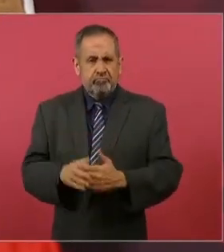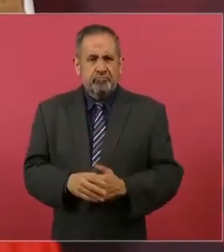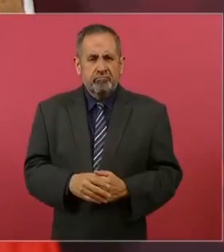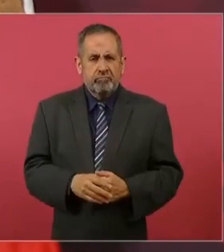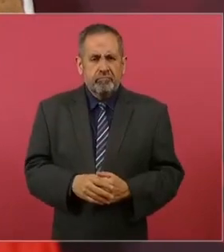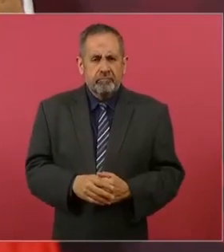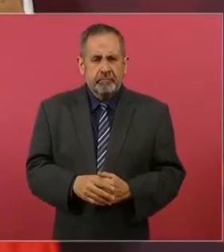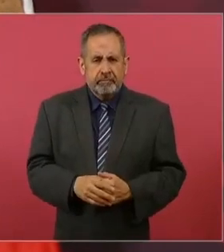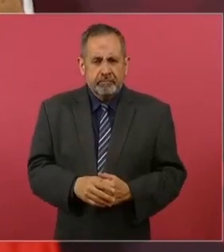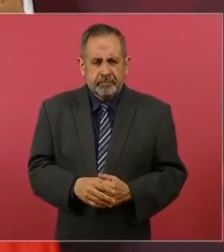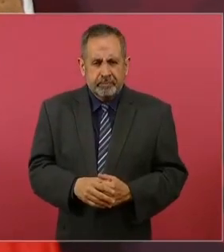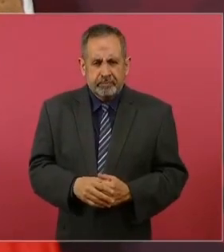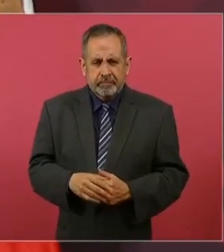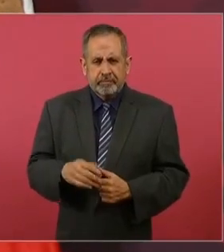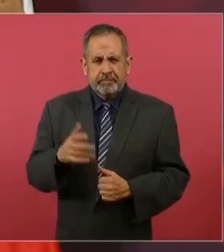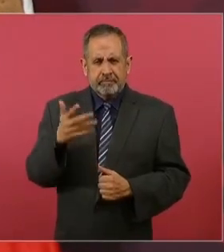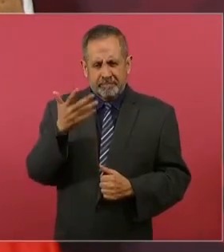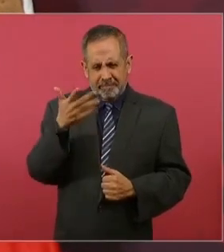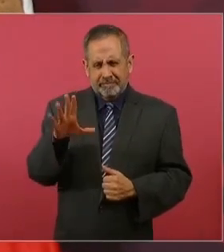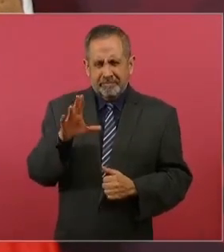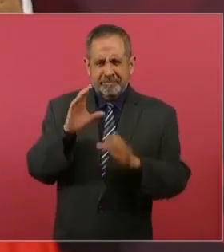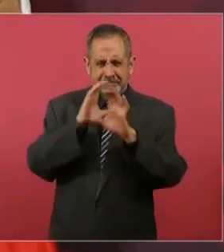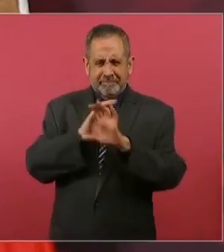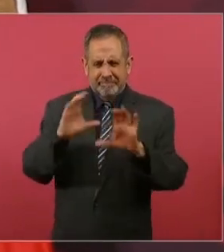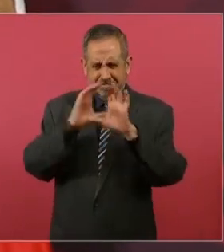una selección de unas 10 rolas.